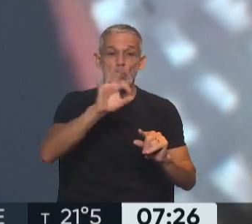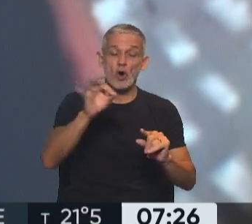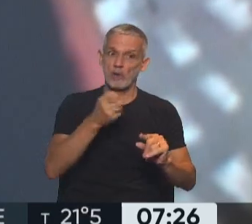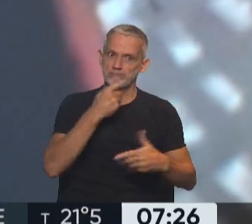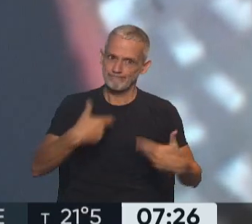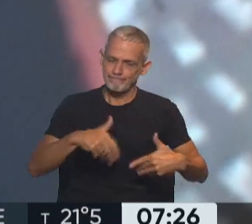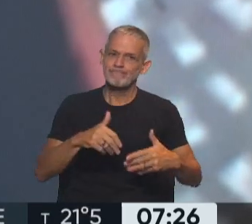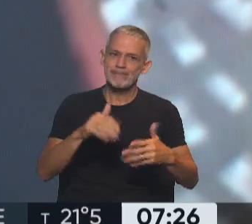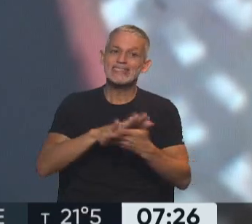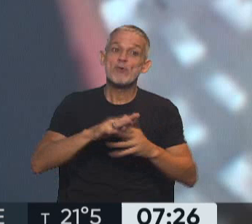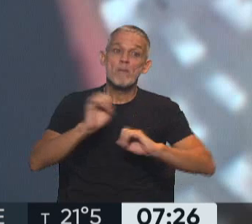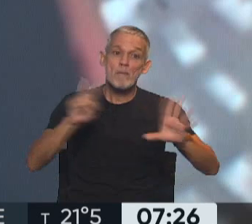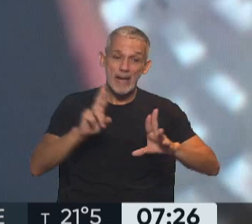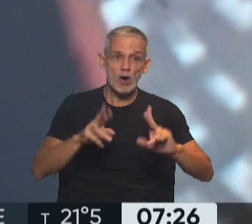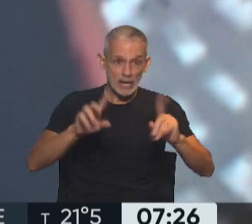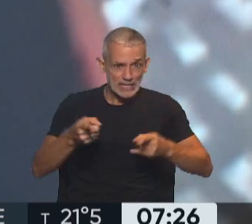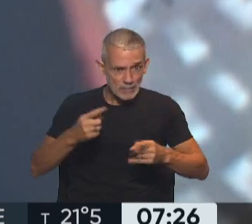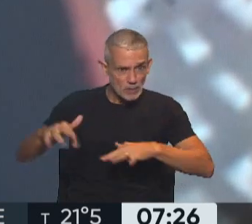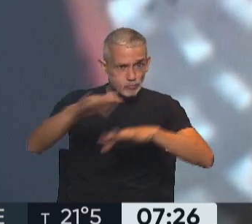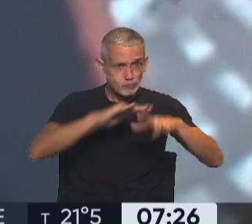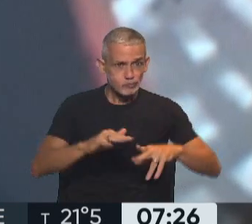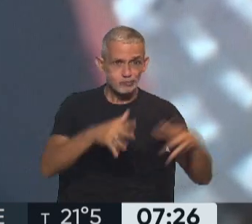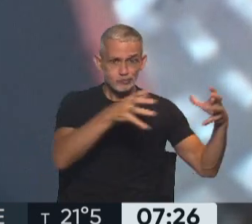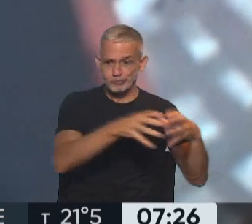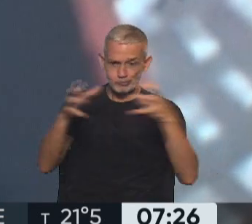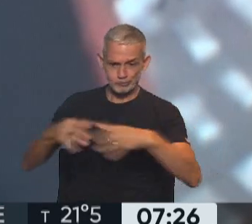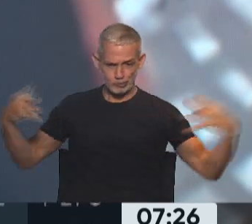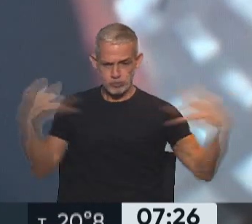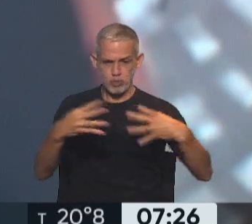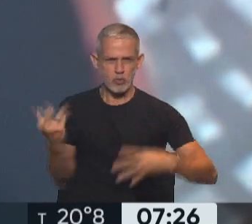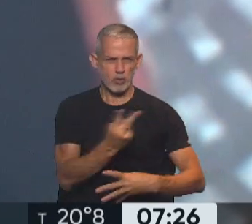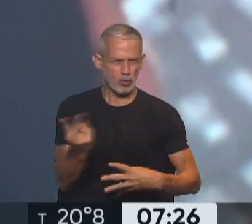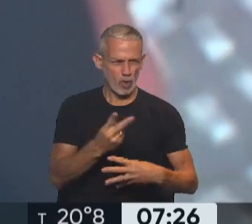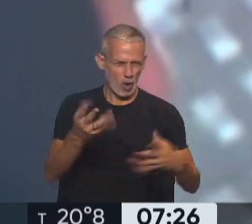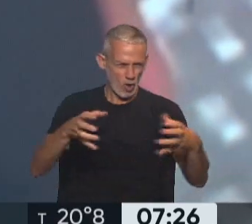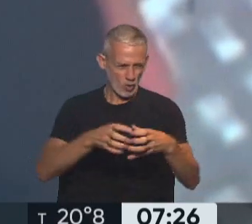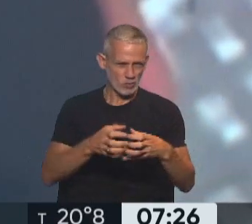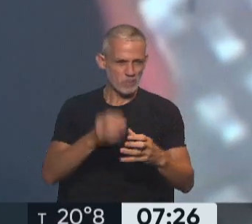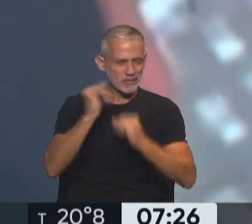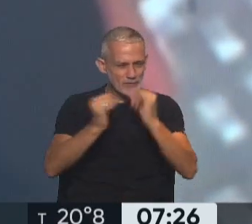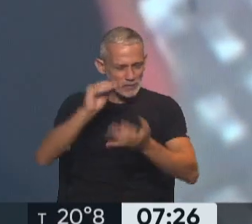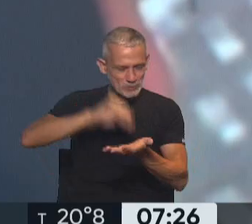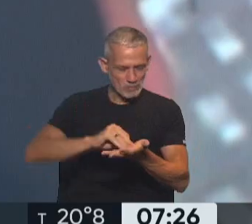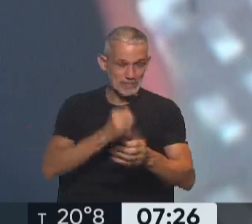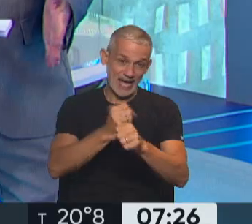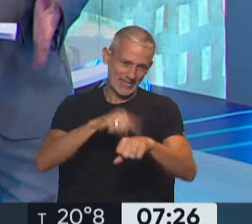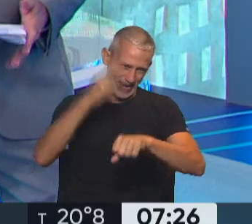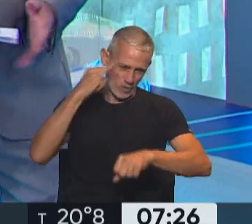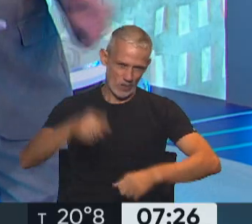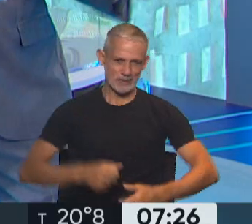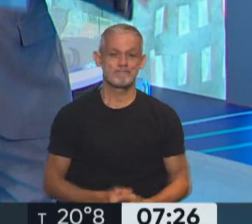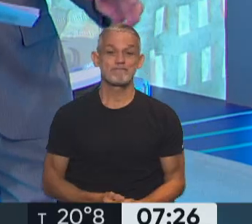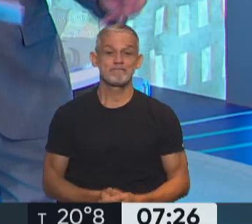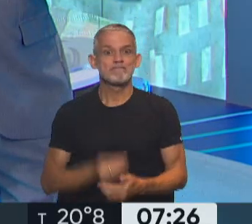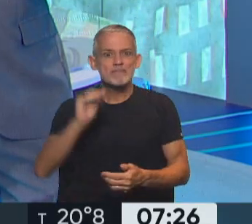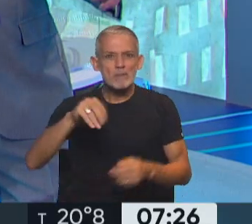situación que es mucho más grave, de la que también se está hablando de la posibilidad de una guerra entre narcos. Tenemos más información hasta las 9 de la mañana.